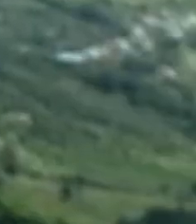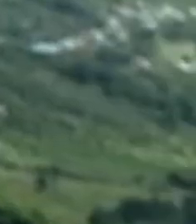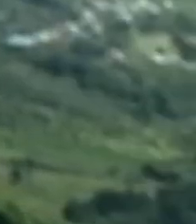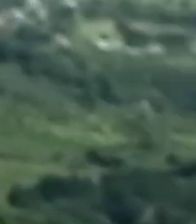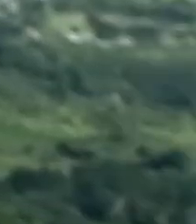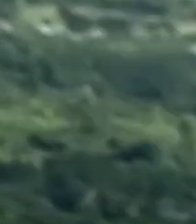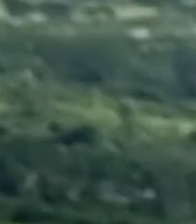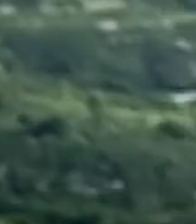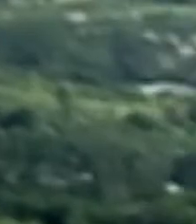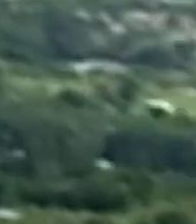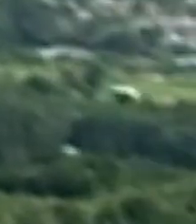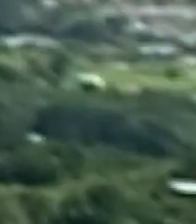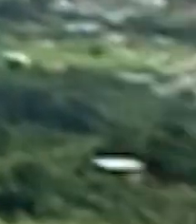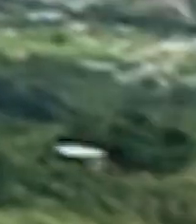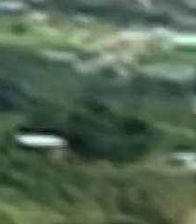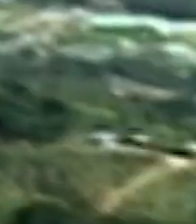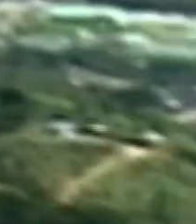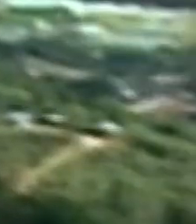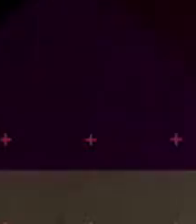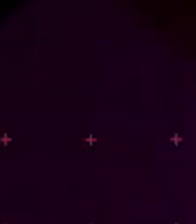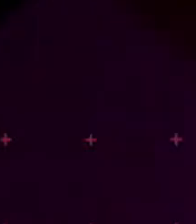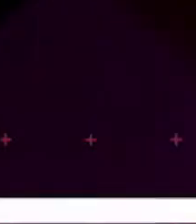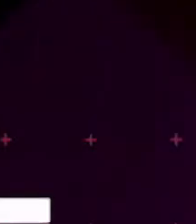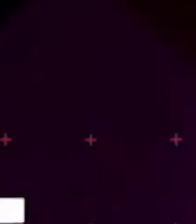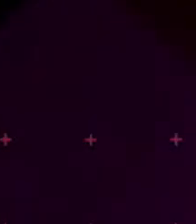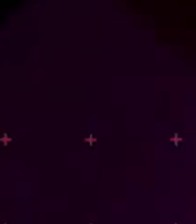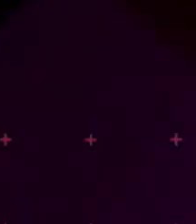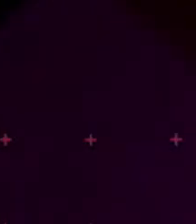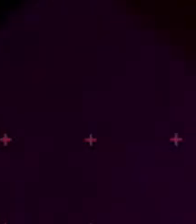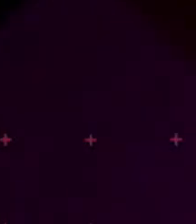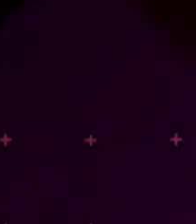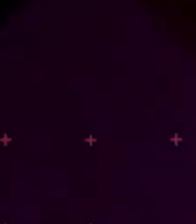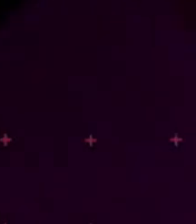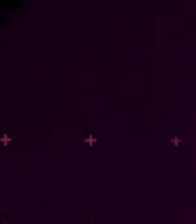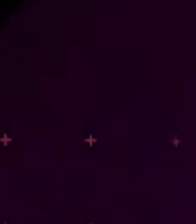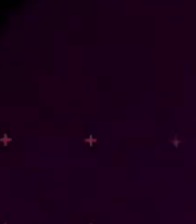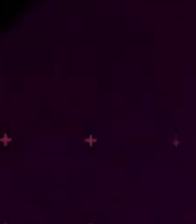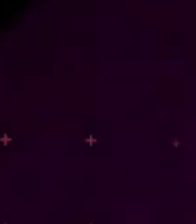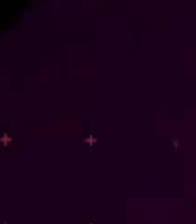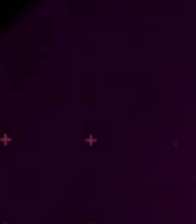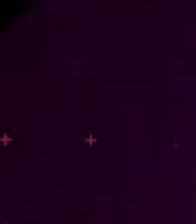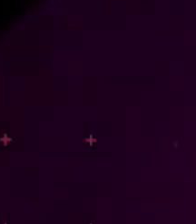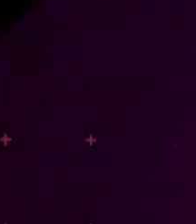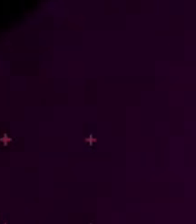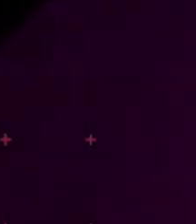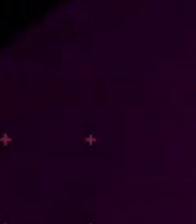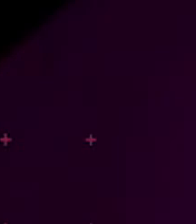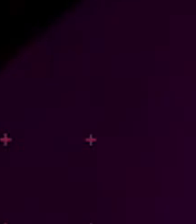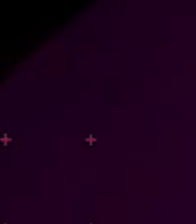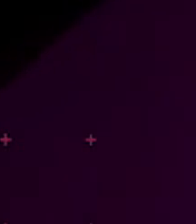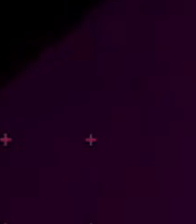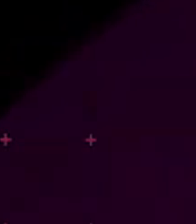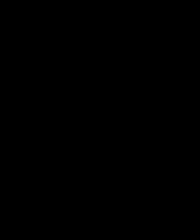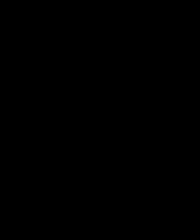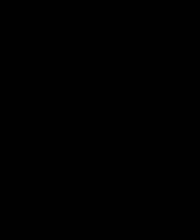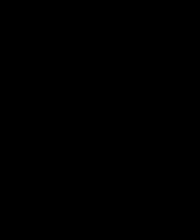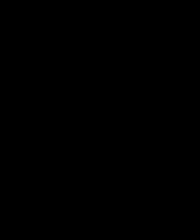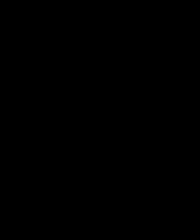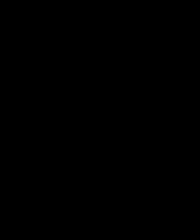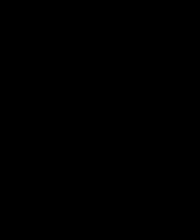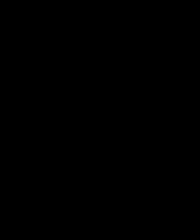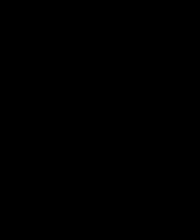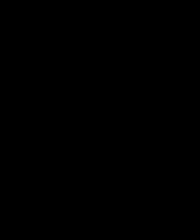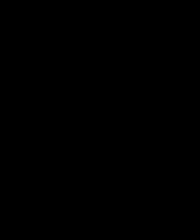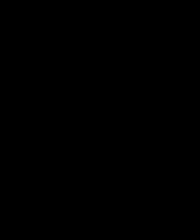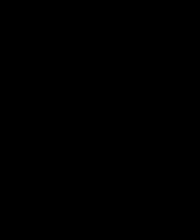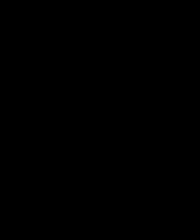su diferente nombre, Tarrazú, Dota y León Cortés. Forjadores, los sábados a las 4 de la tarde, aquí en